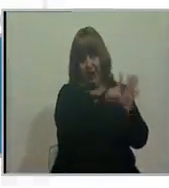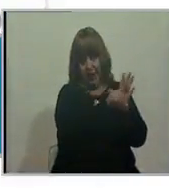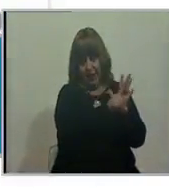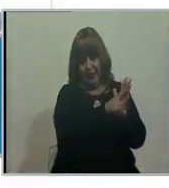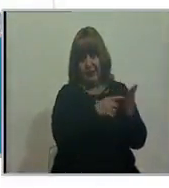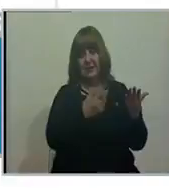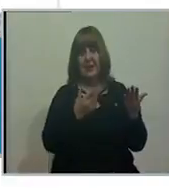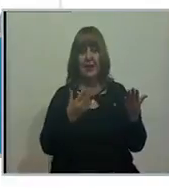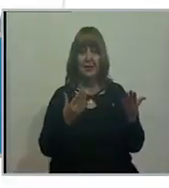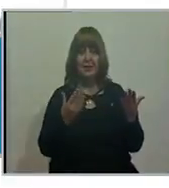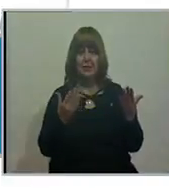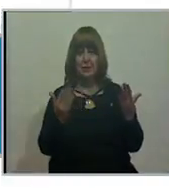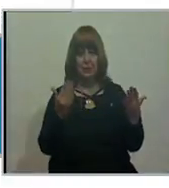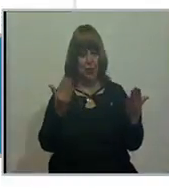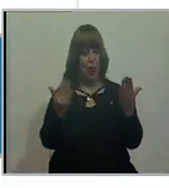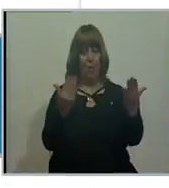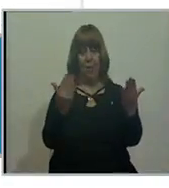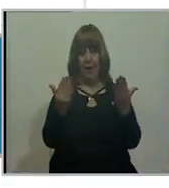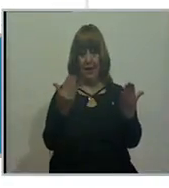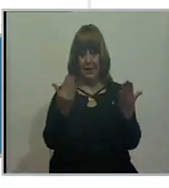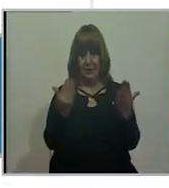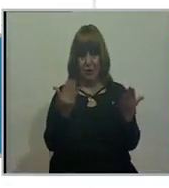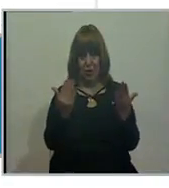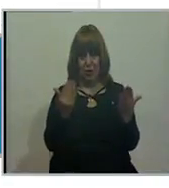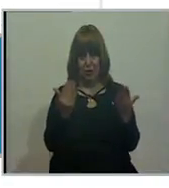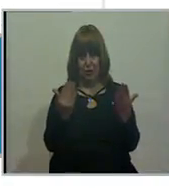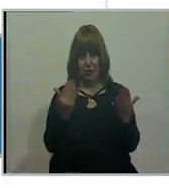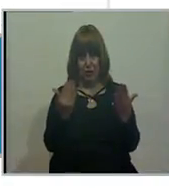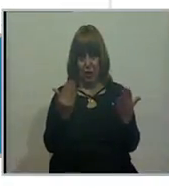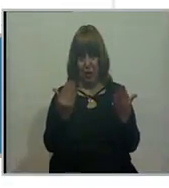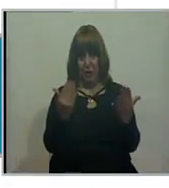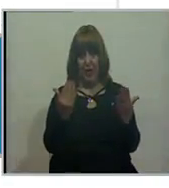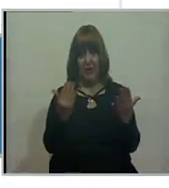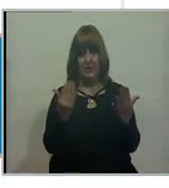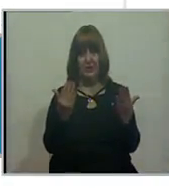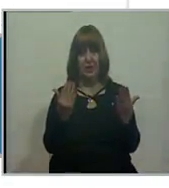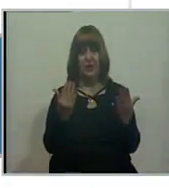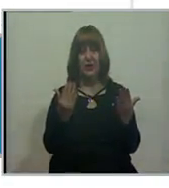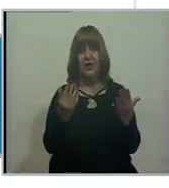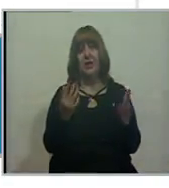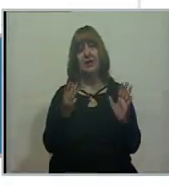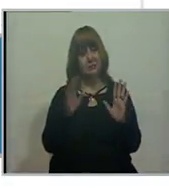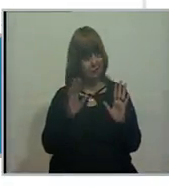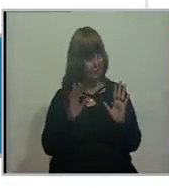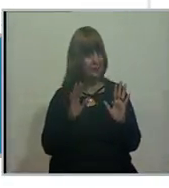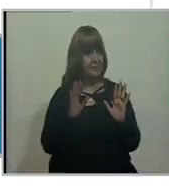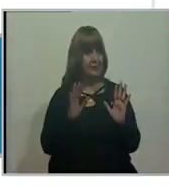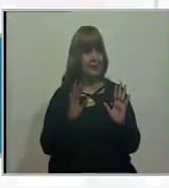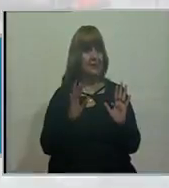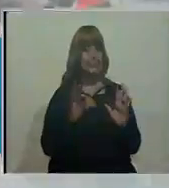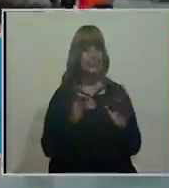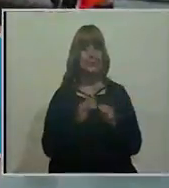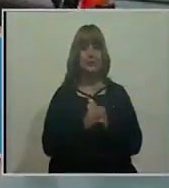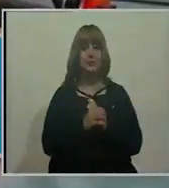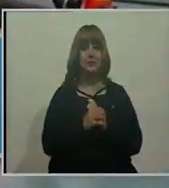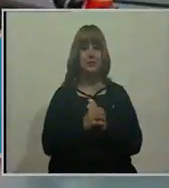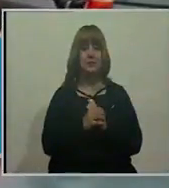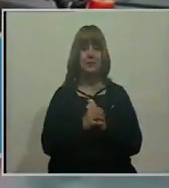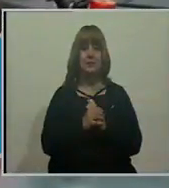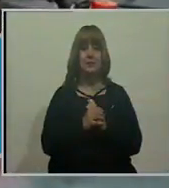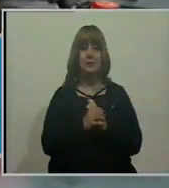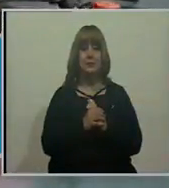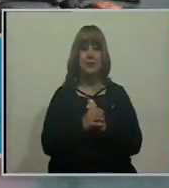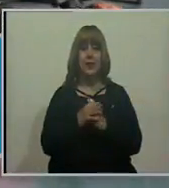una respuesta. No hay un cierre del argumento, claramente. Tiene razón el Tano en esto. Está bien, no hay un cierre del argumento. Sí. Hay